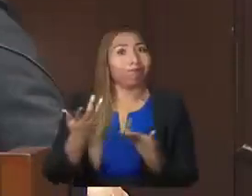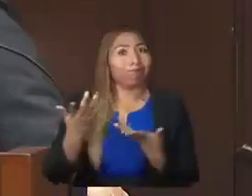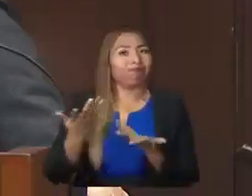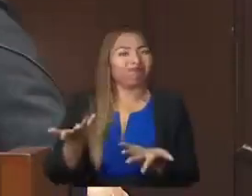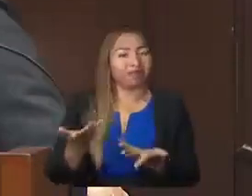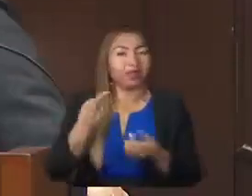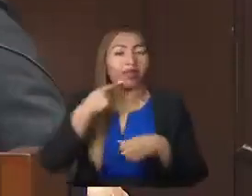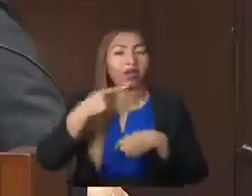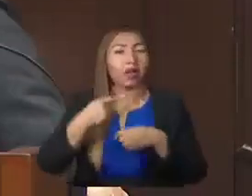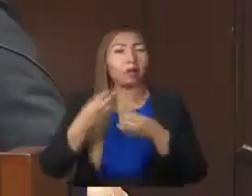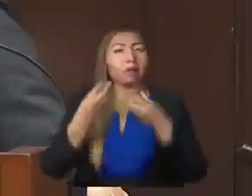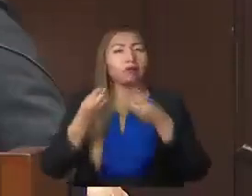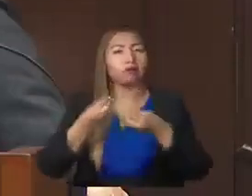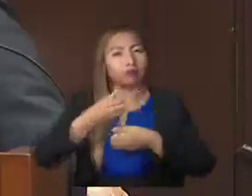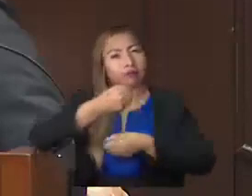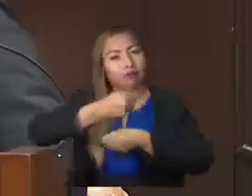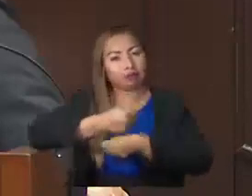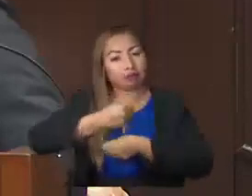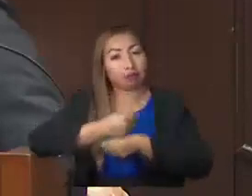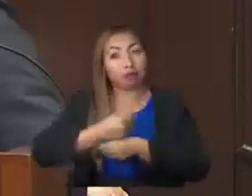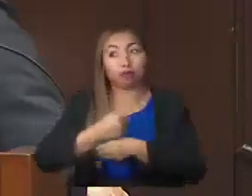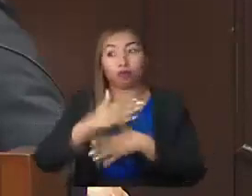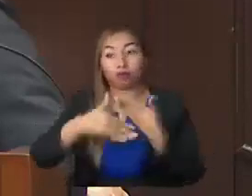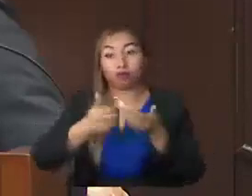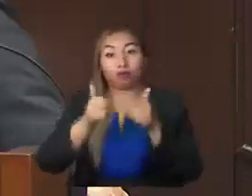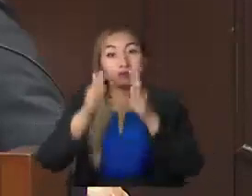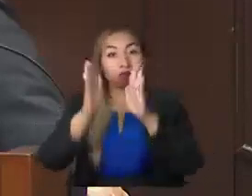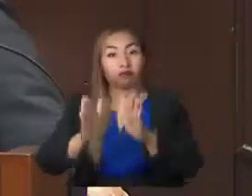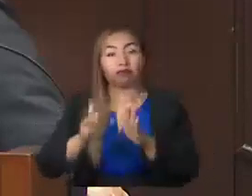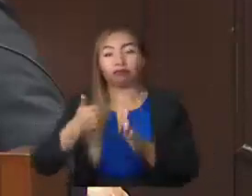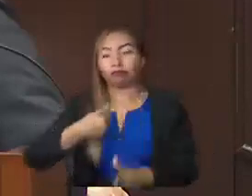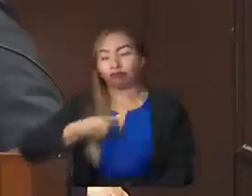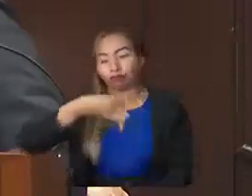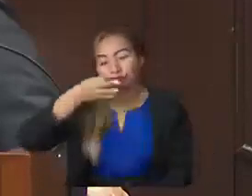los panameños somos capaces de enfrentar.